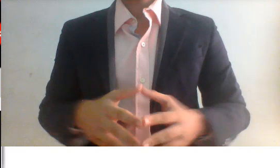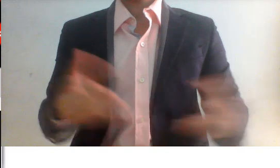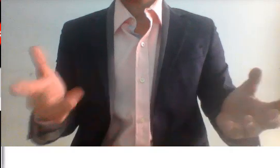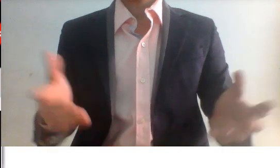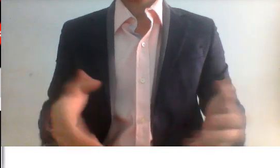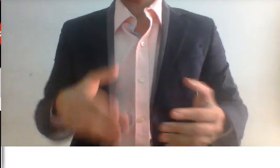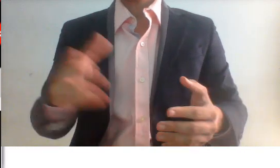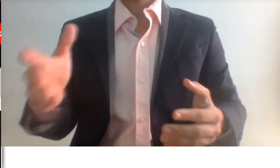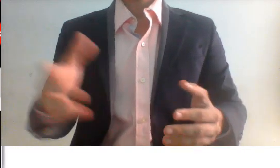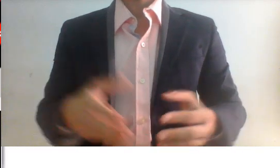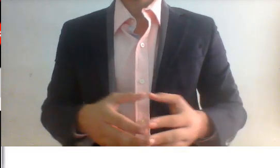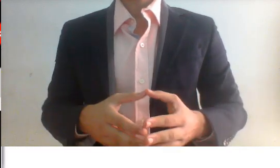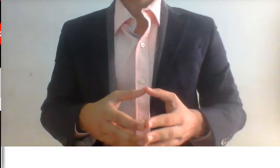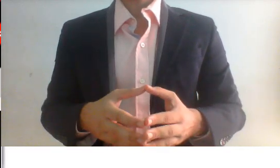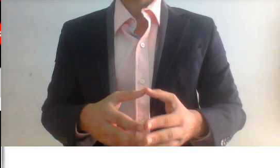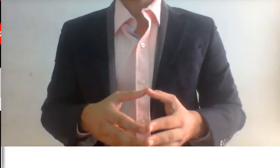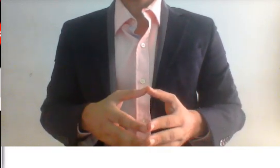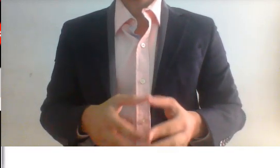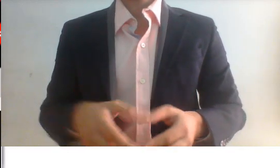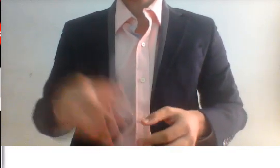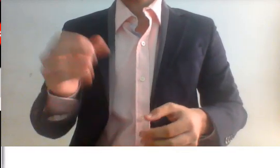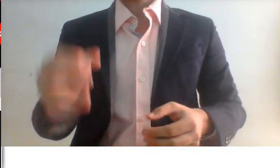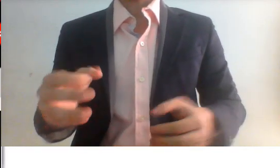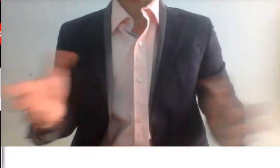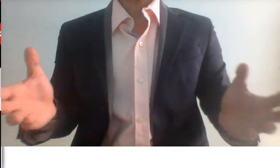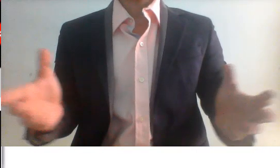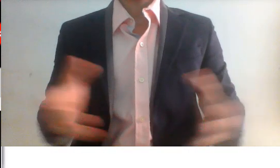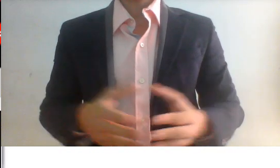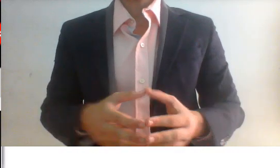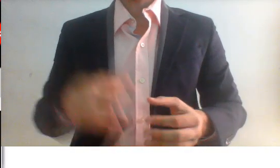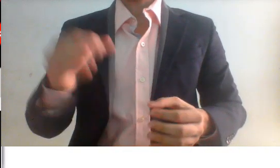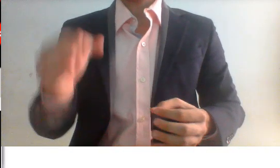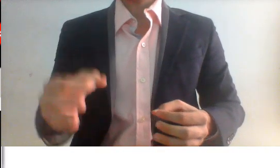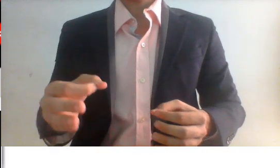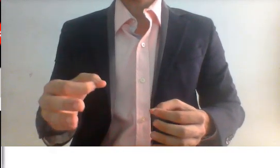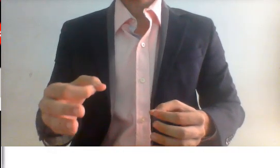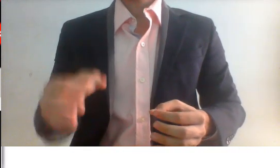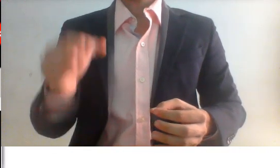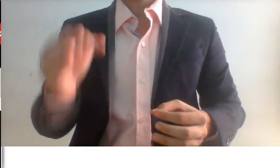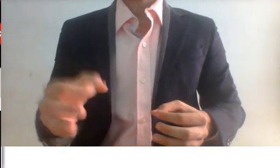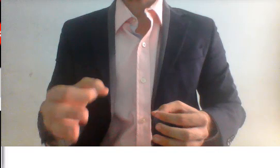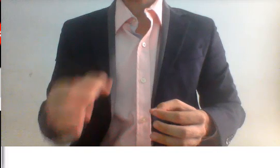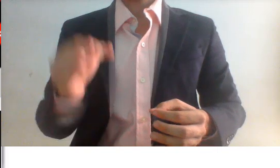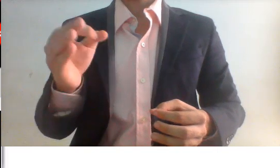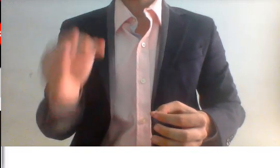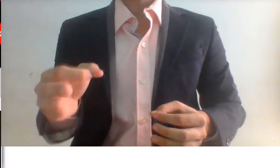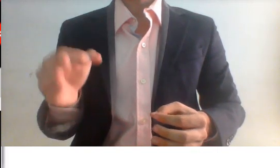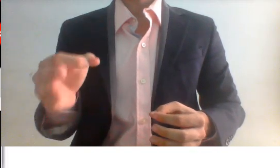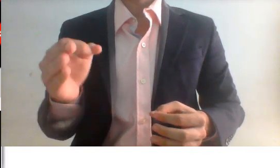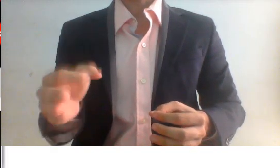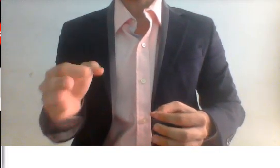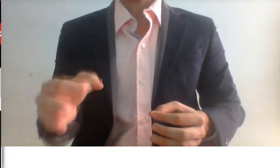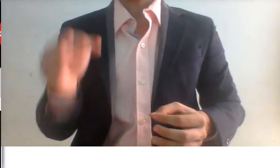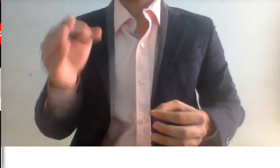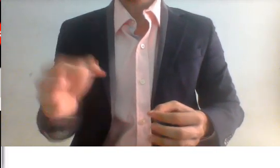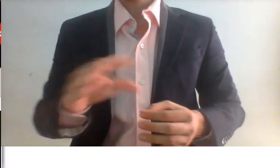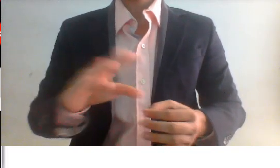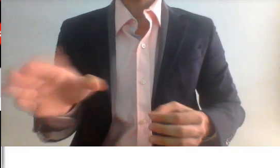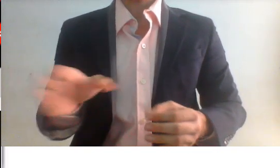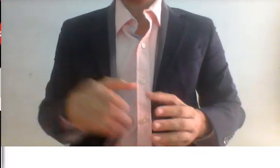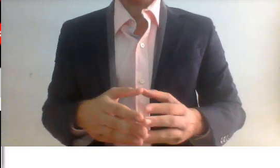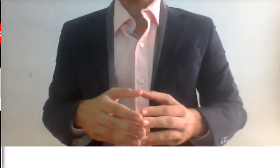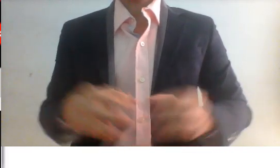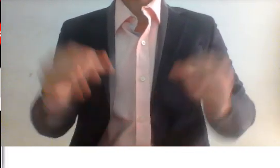olvide. Entonces, además los fideicomisos no van a desaparecer, simplemente van a ser administrados. Los recursos van a quedar, los fideicomisos sí desaparecen, el